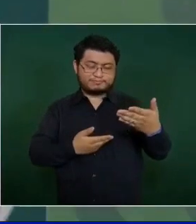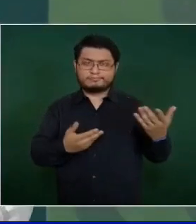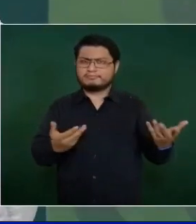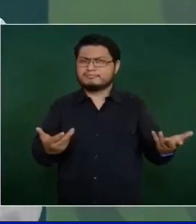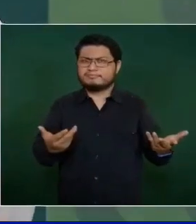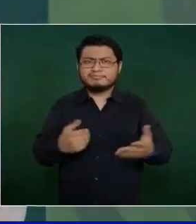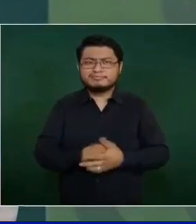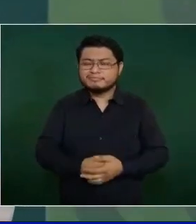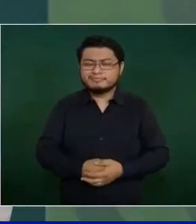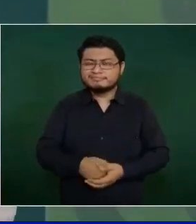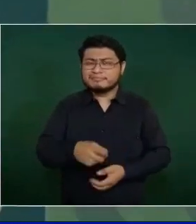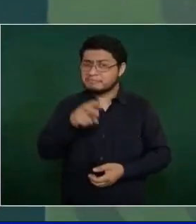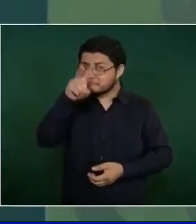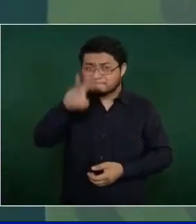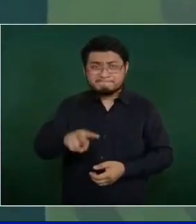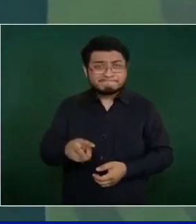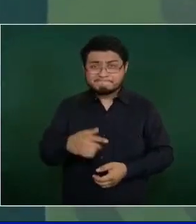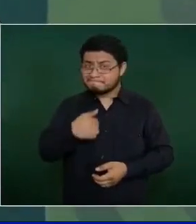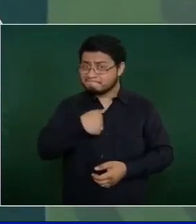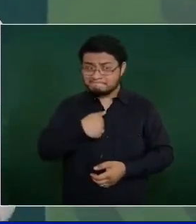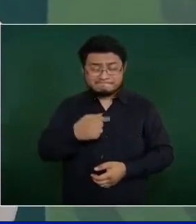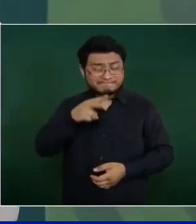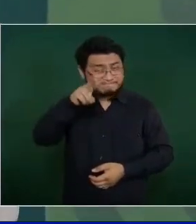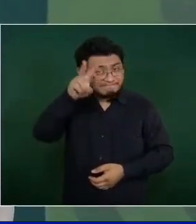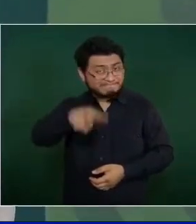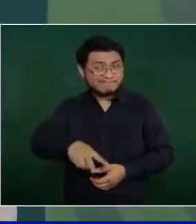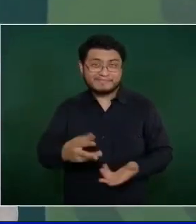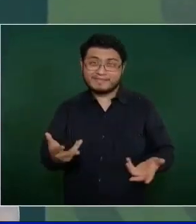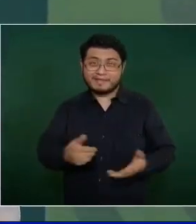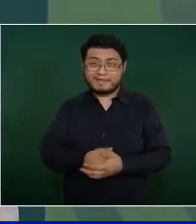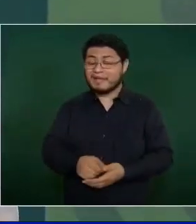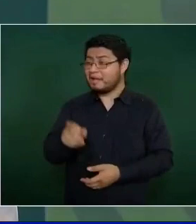se puede probar, está en los medios.